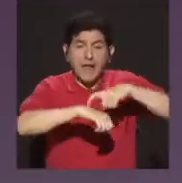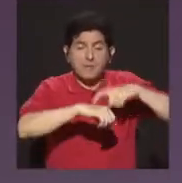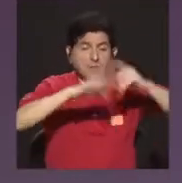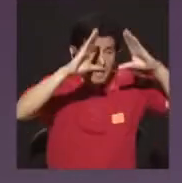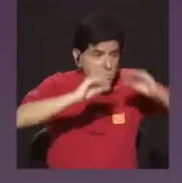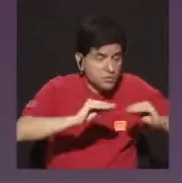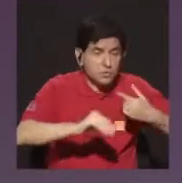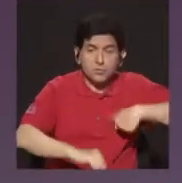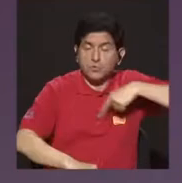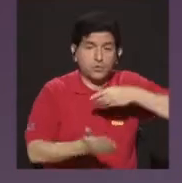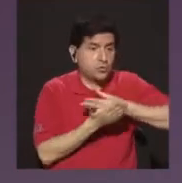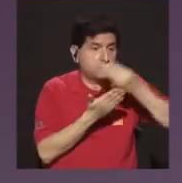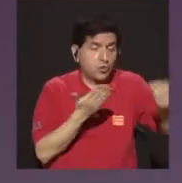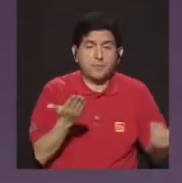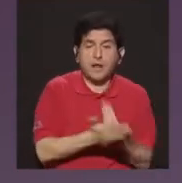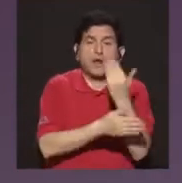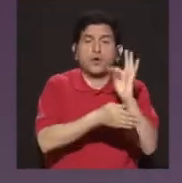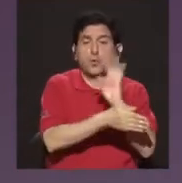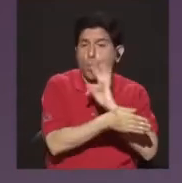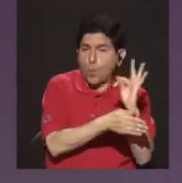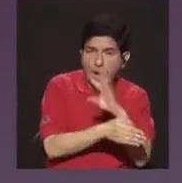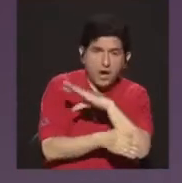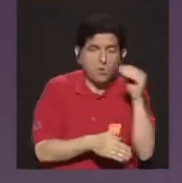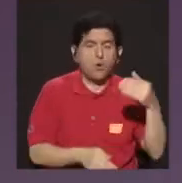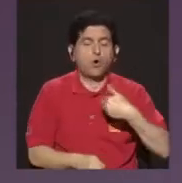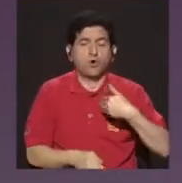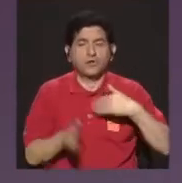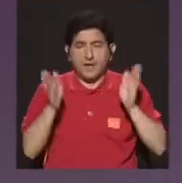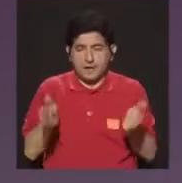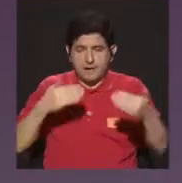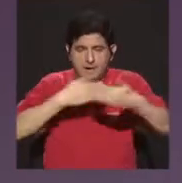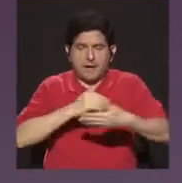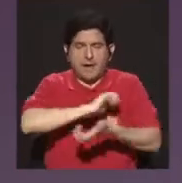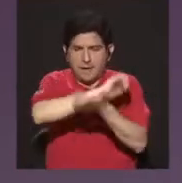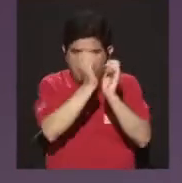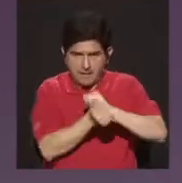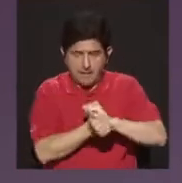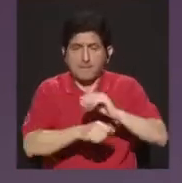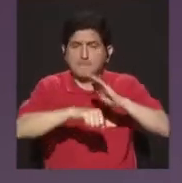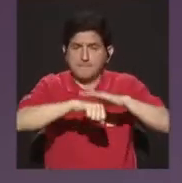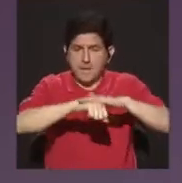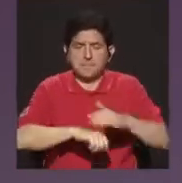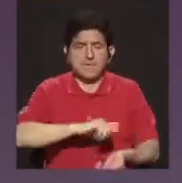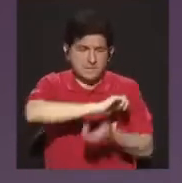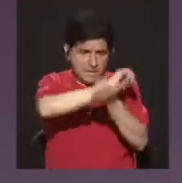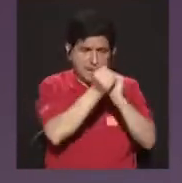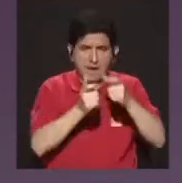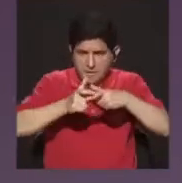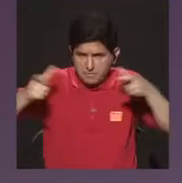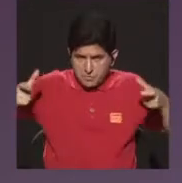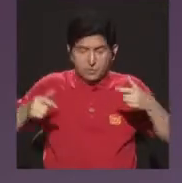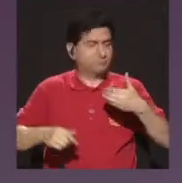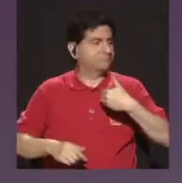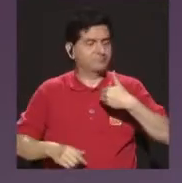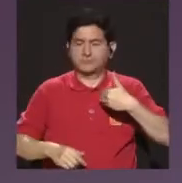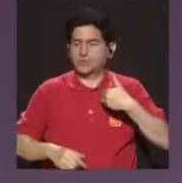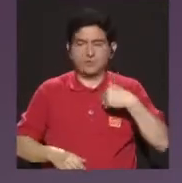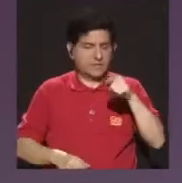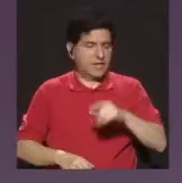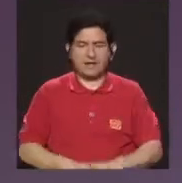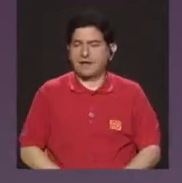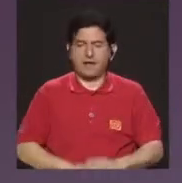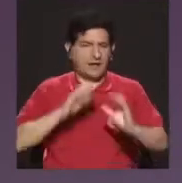no hemos comprado nuevos televisores o conseguidos estas cajitas que no sirven para conseguir cambiar la señal no vamos a tener señales